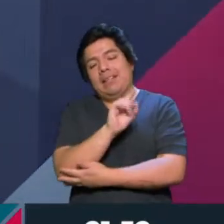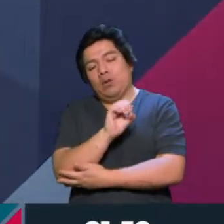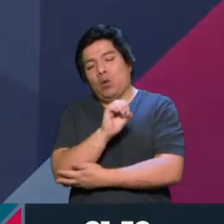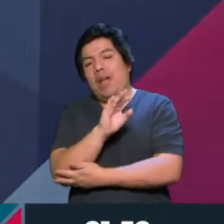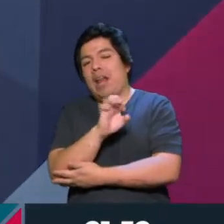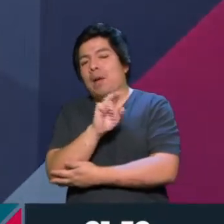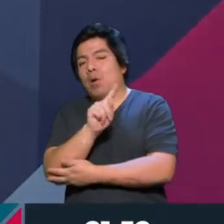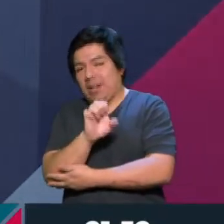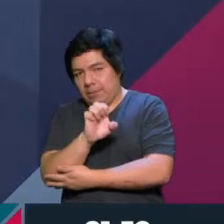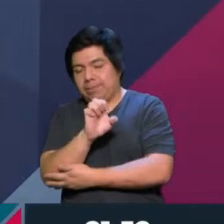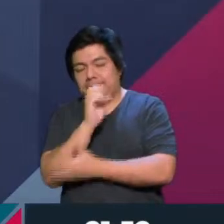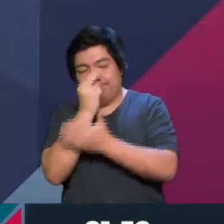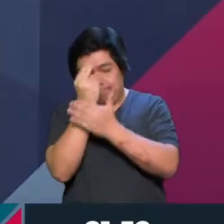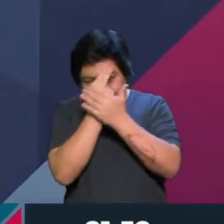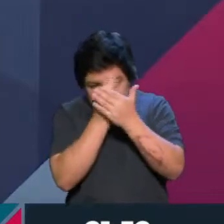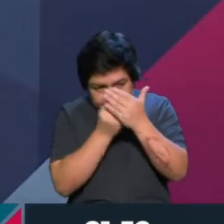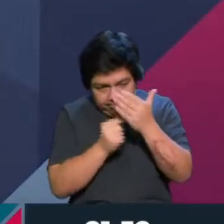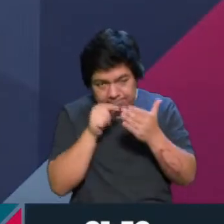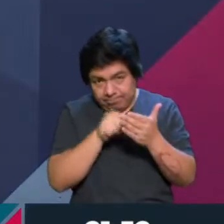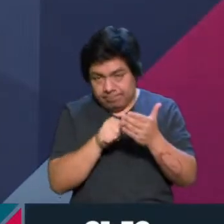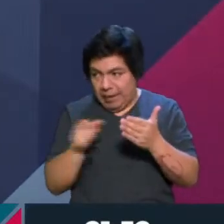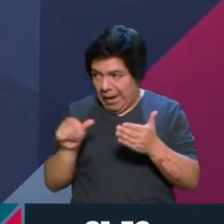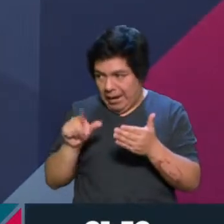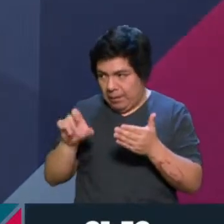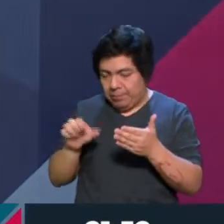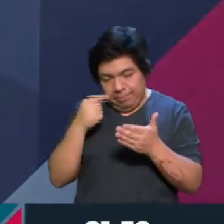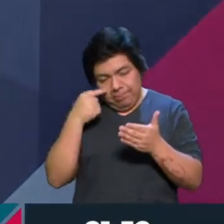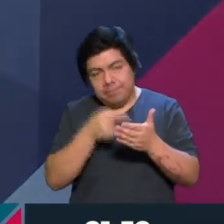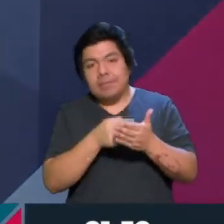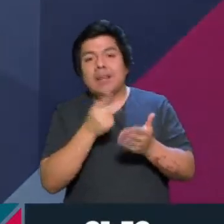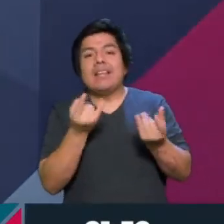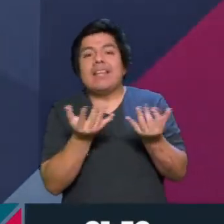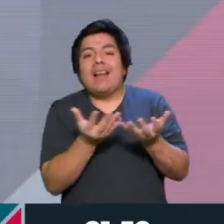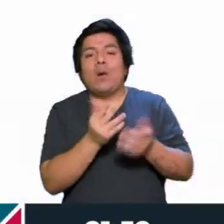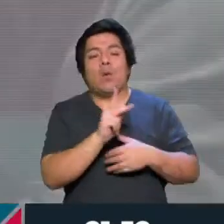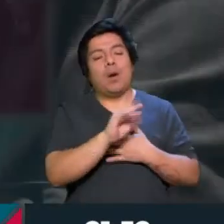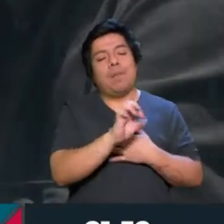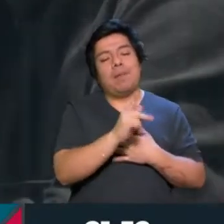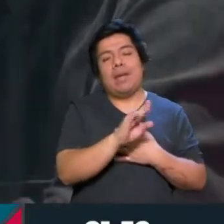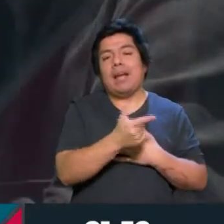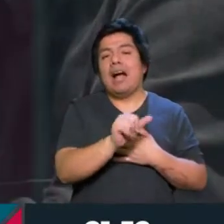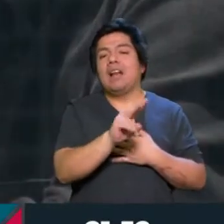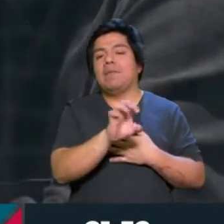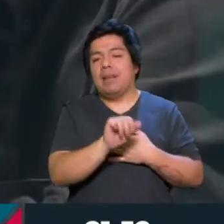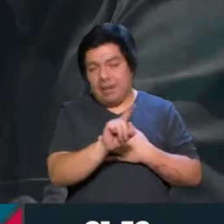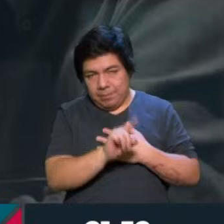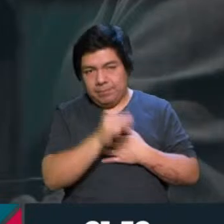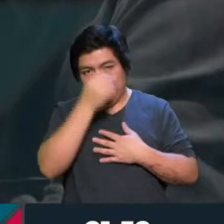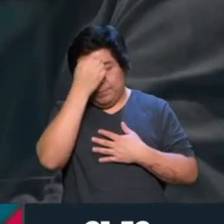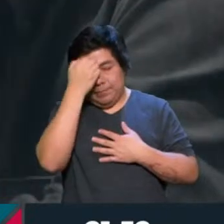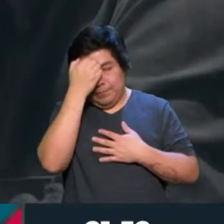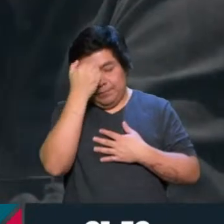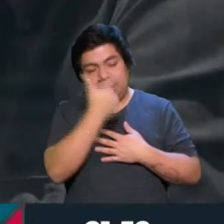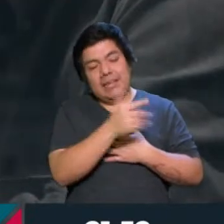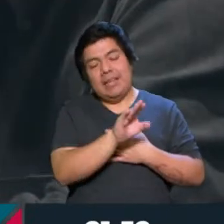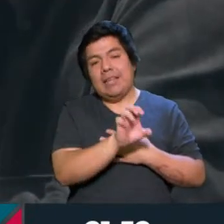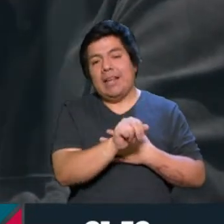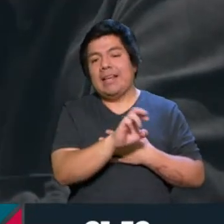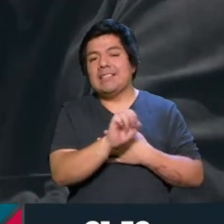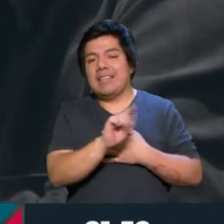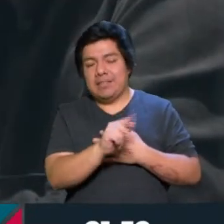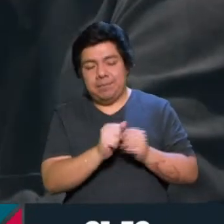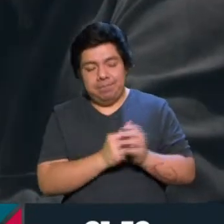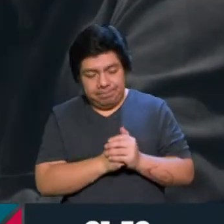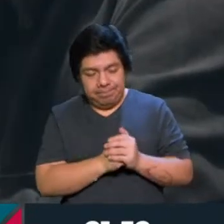novela gráfica, Ale, realizada por Pepe Gálvez y Guillem Scrisch.